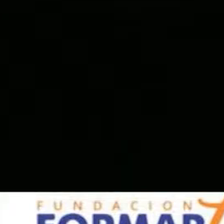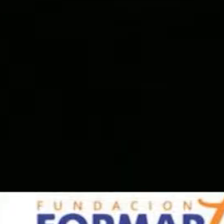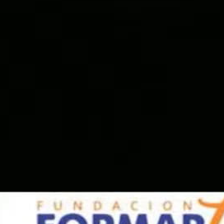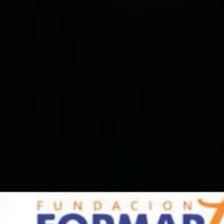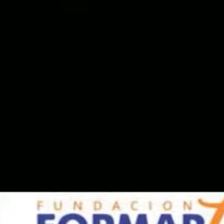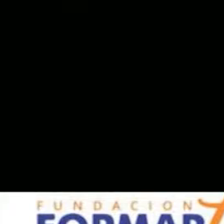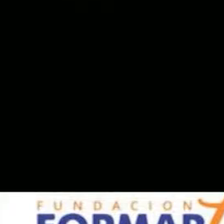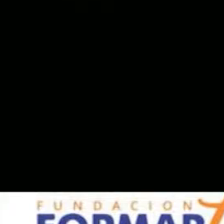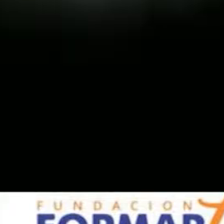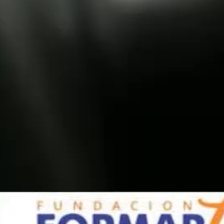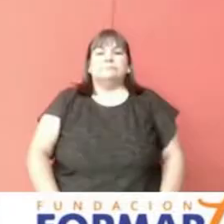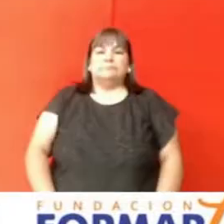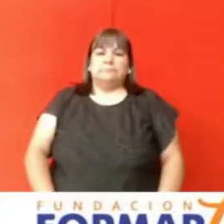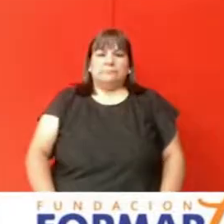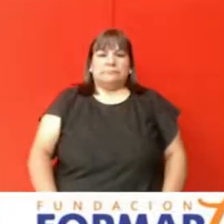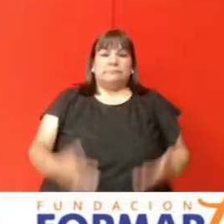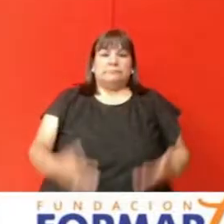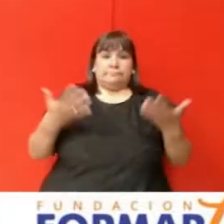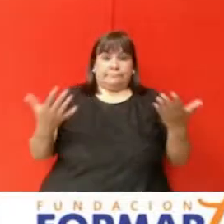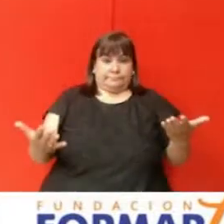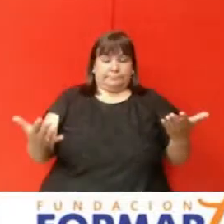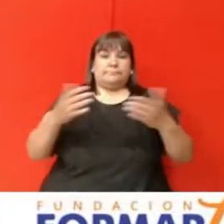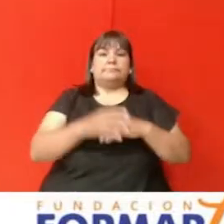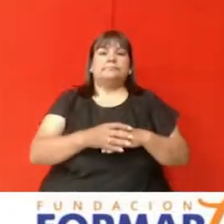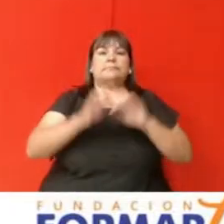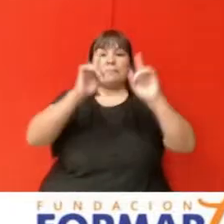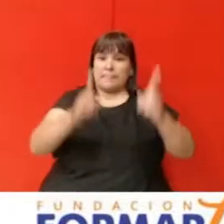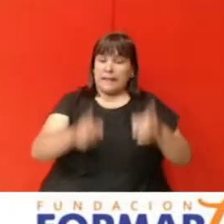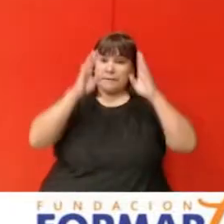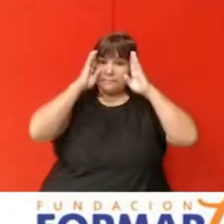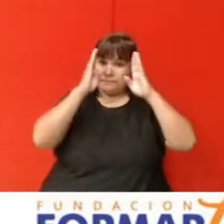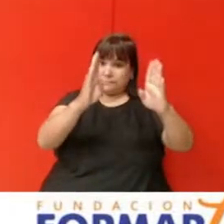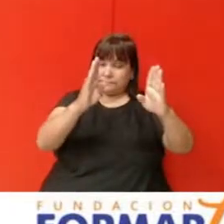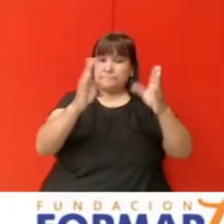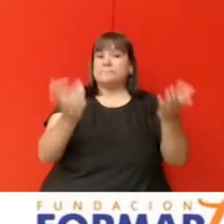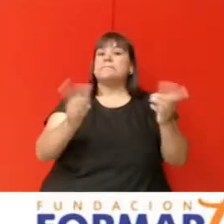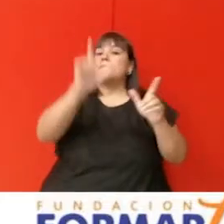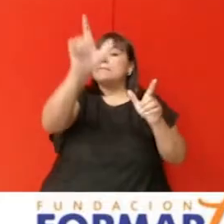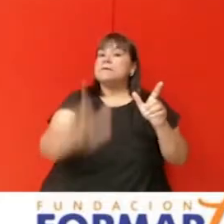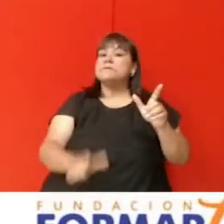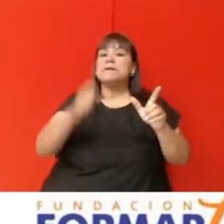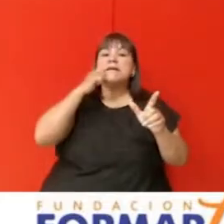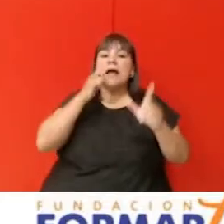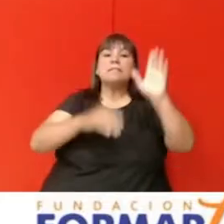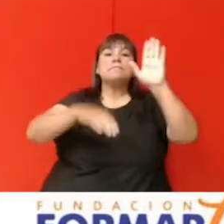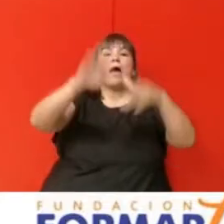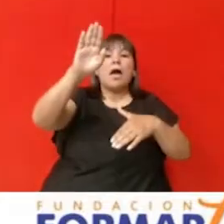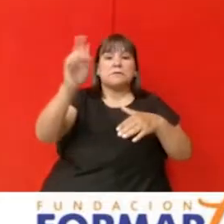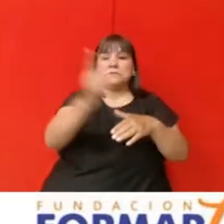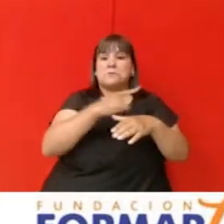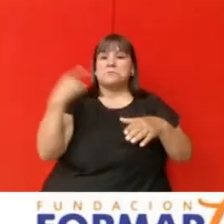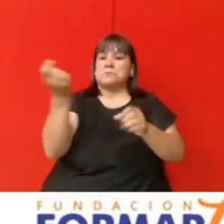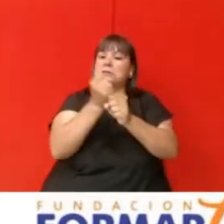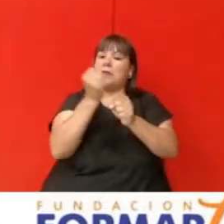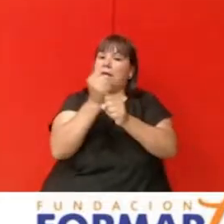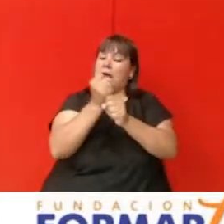rápido. Bueno, tener en cuenta que trabajamos con personas mayores y reconocer